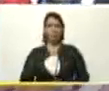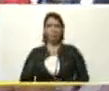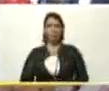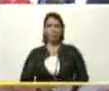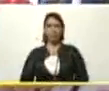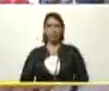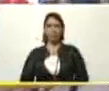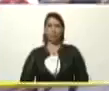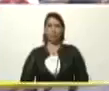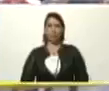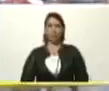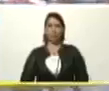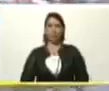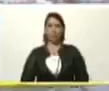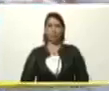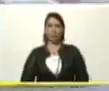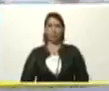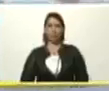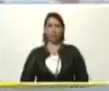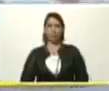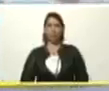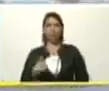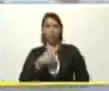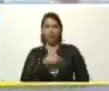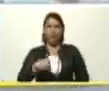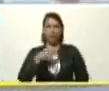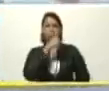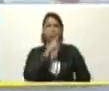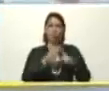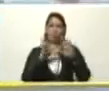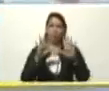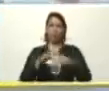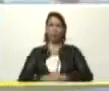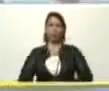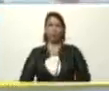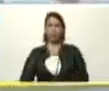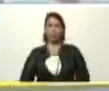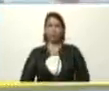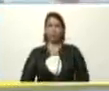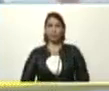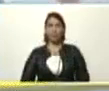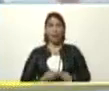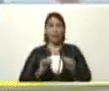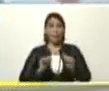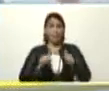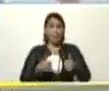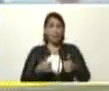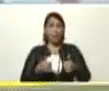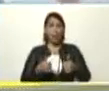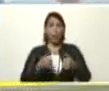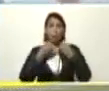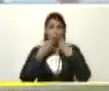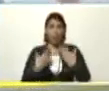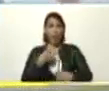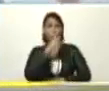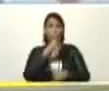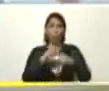así, y es lo que quiero con el 1x10, está empezando bien el